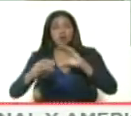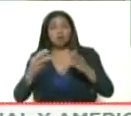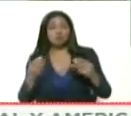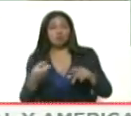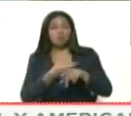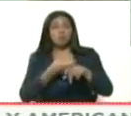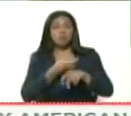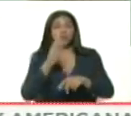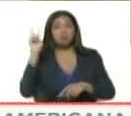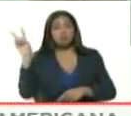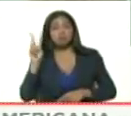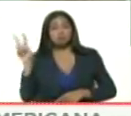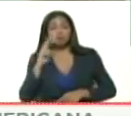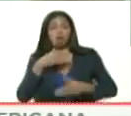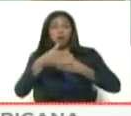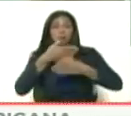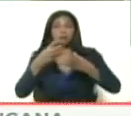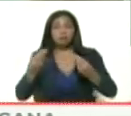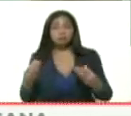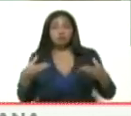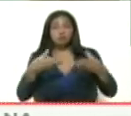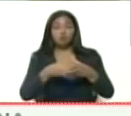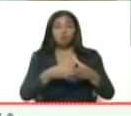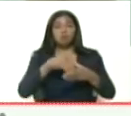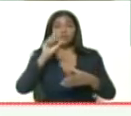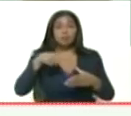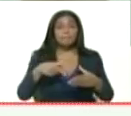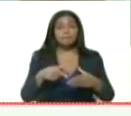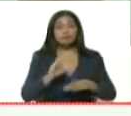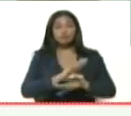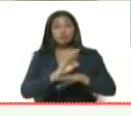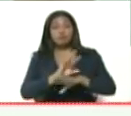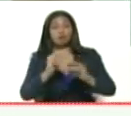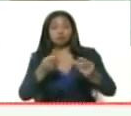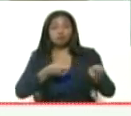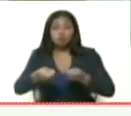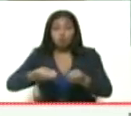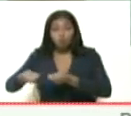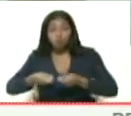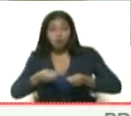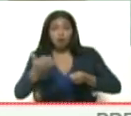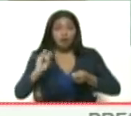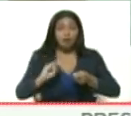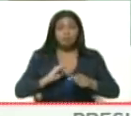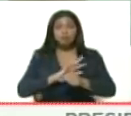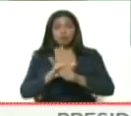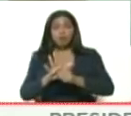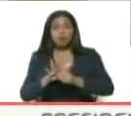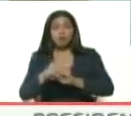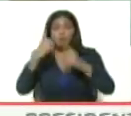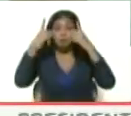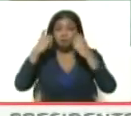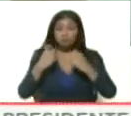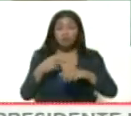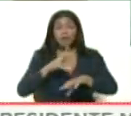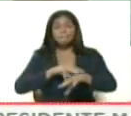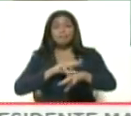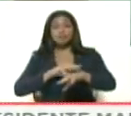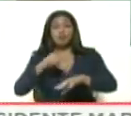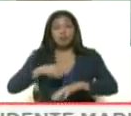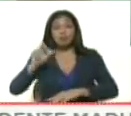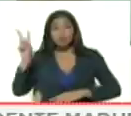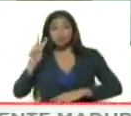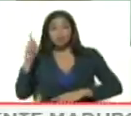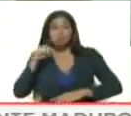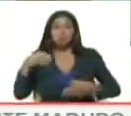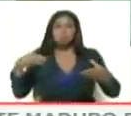de Venezuela y el Departamento de la Prevención y Control y los expertos médicos de Venezuela,